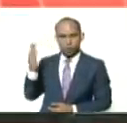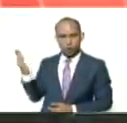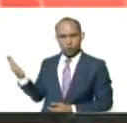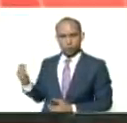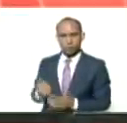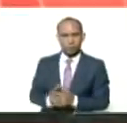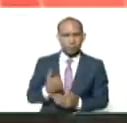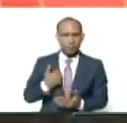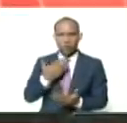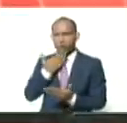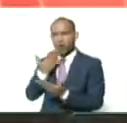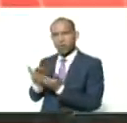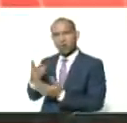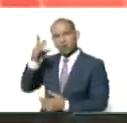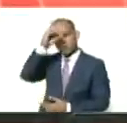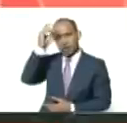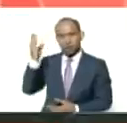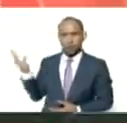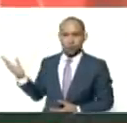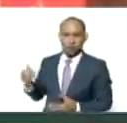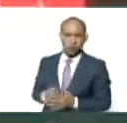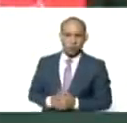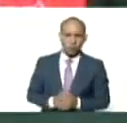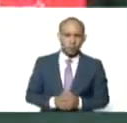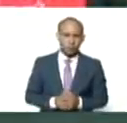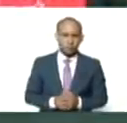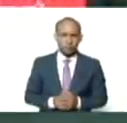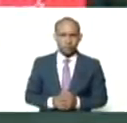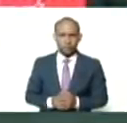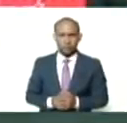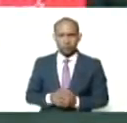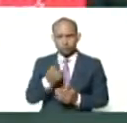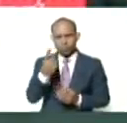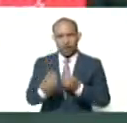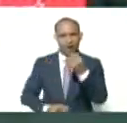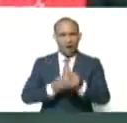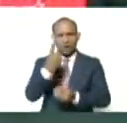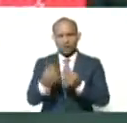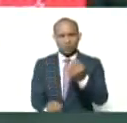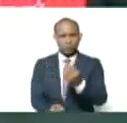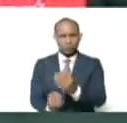le pedí a Diosdado que se haga una alta comisión